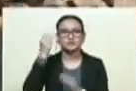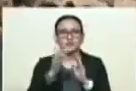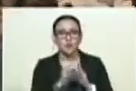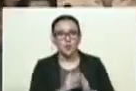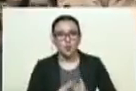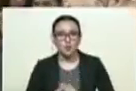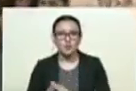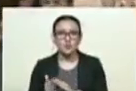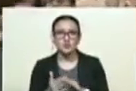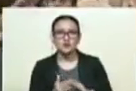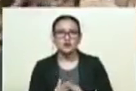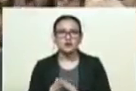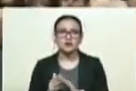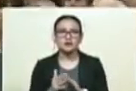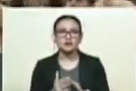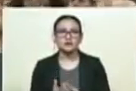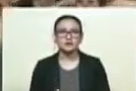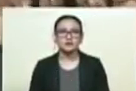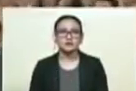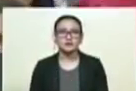comunales.